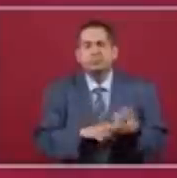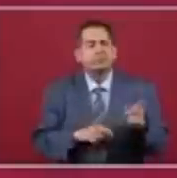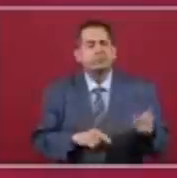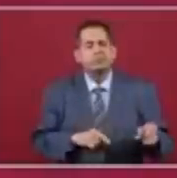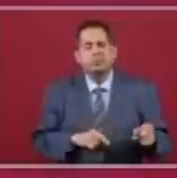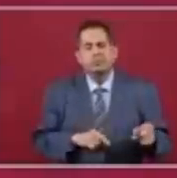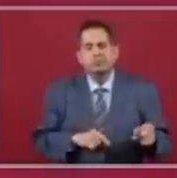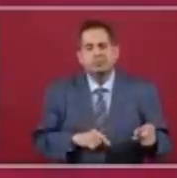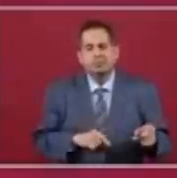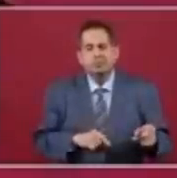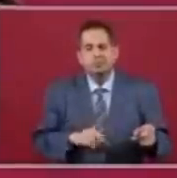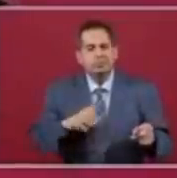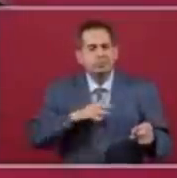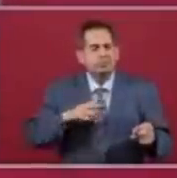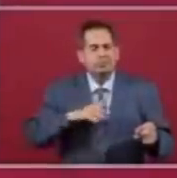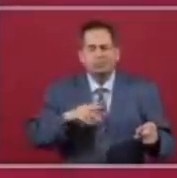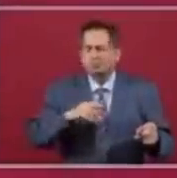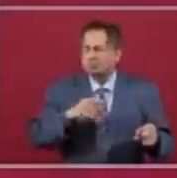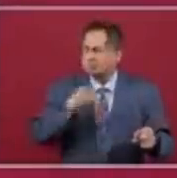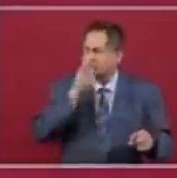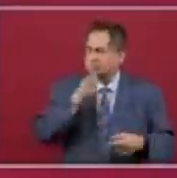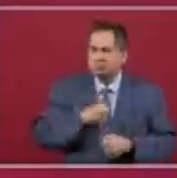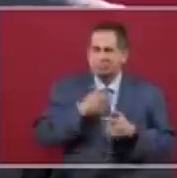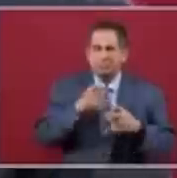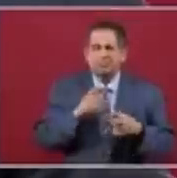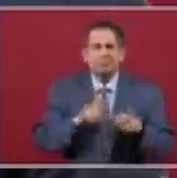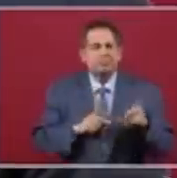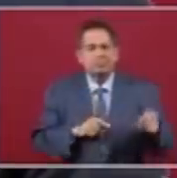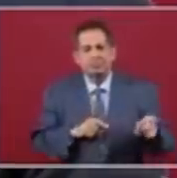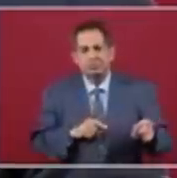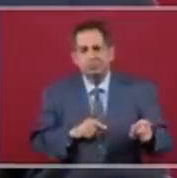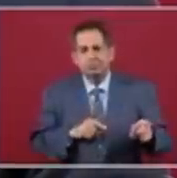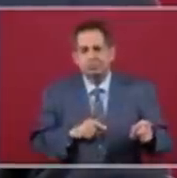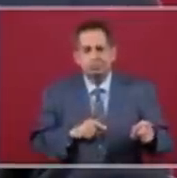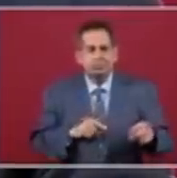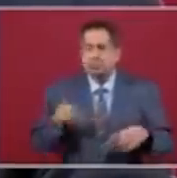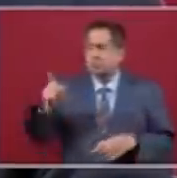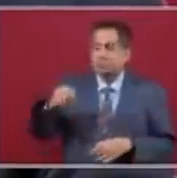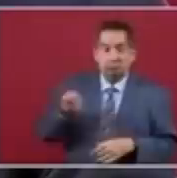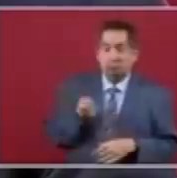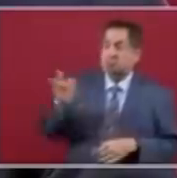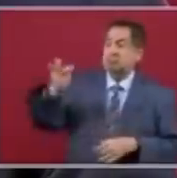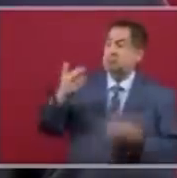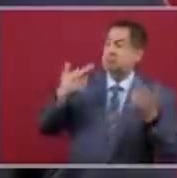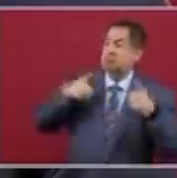una expresión de que representábamos el fascismo